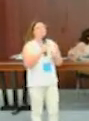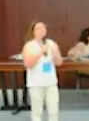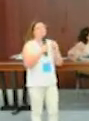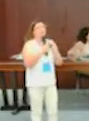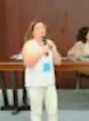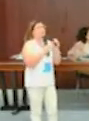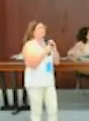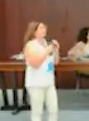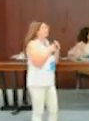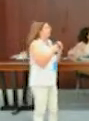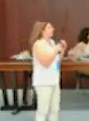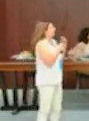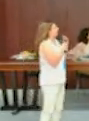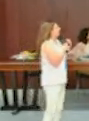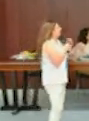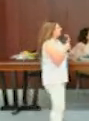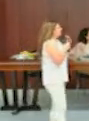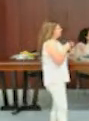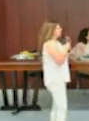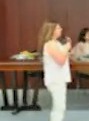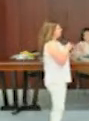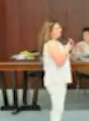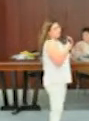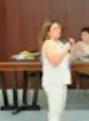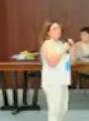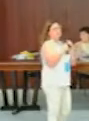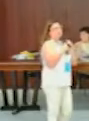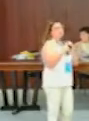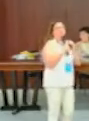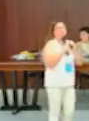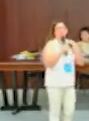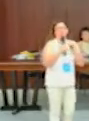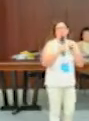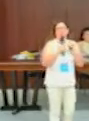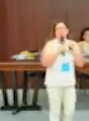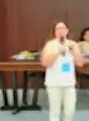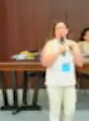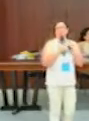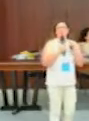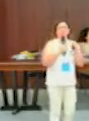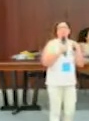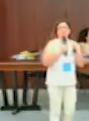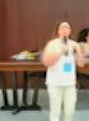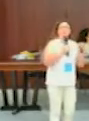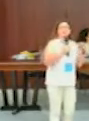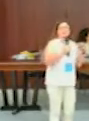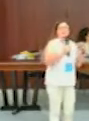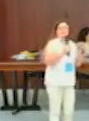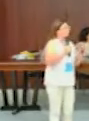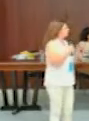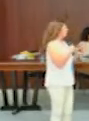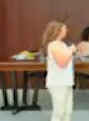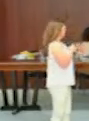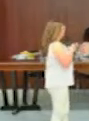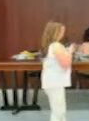físico. En la cátedra es la parte más importante del acto médico, porque a los viejos no los tocan.